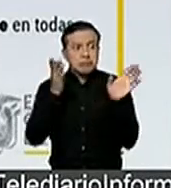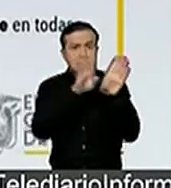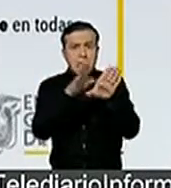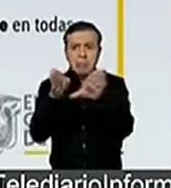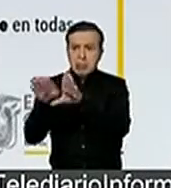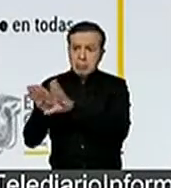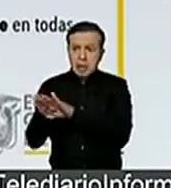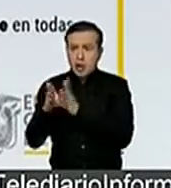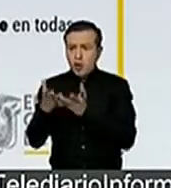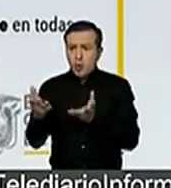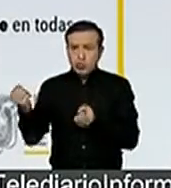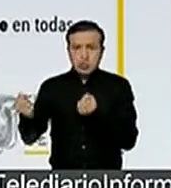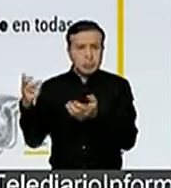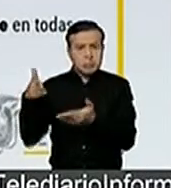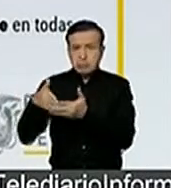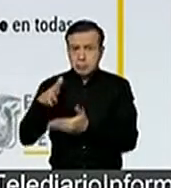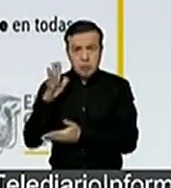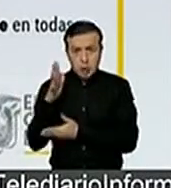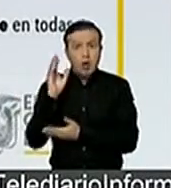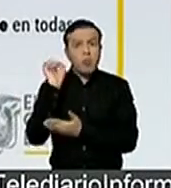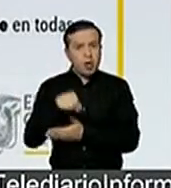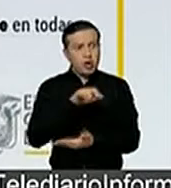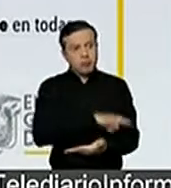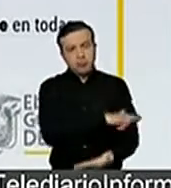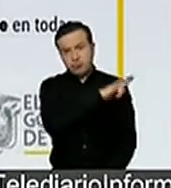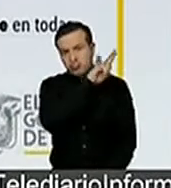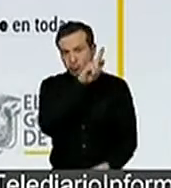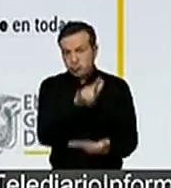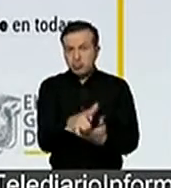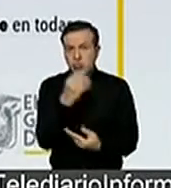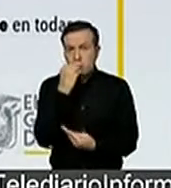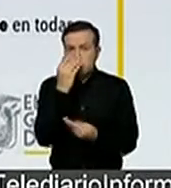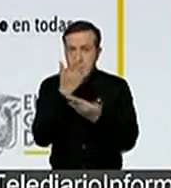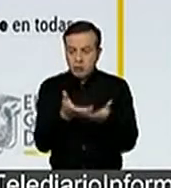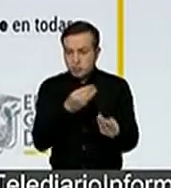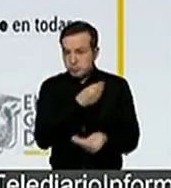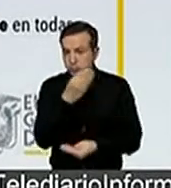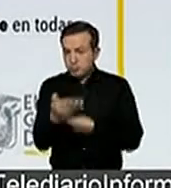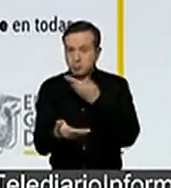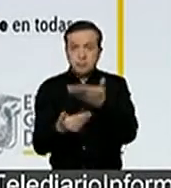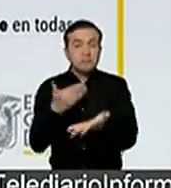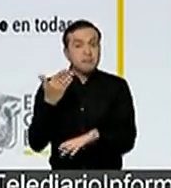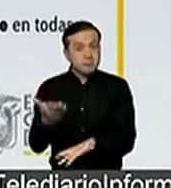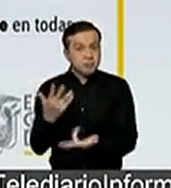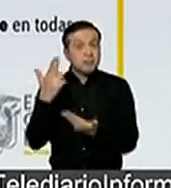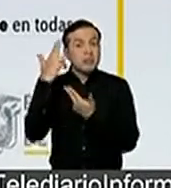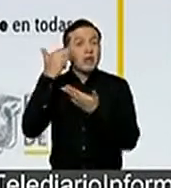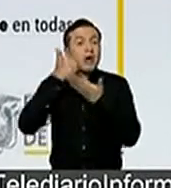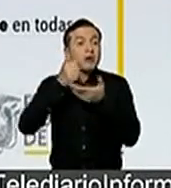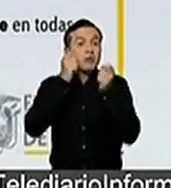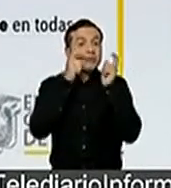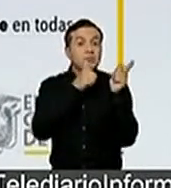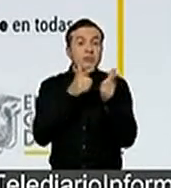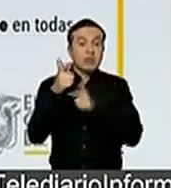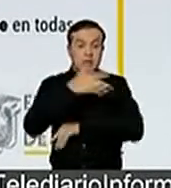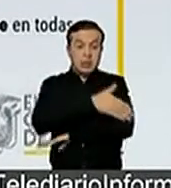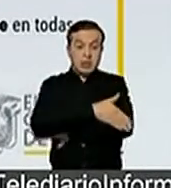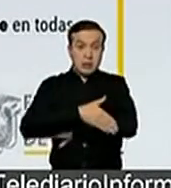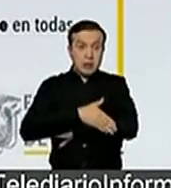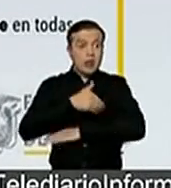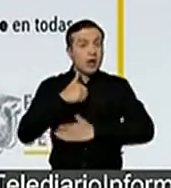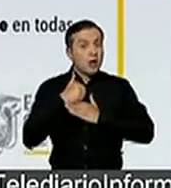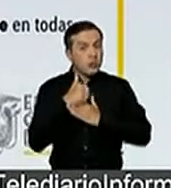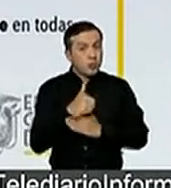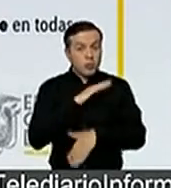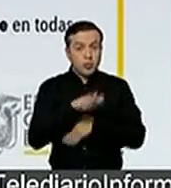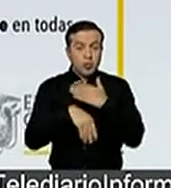del país. Las Fuerzas Armadas, además de los vuelos logísticos, brindan acompañamientos necesarios y seguridad en la vía para poder garantizar